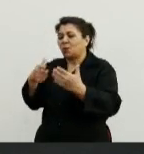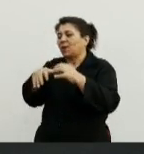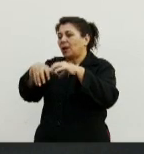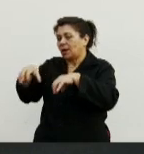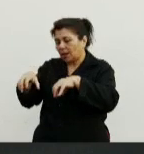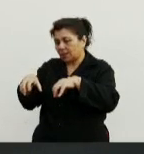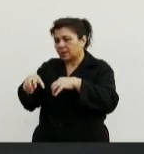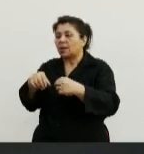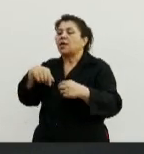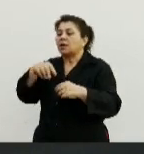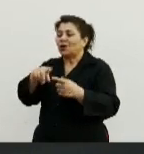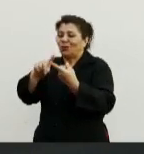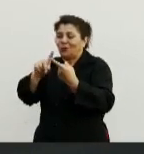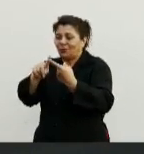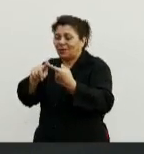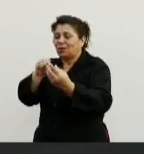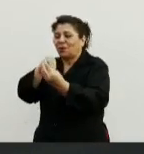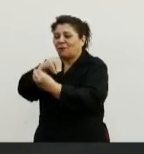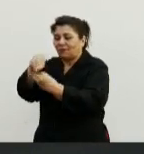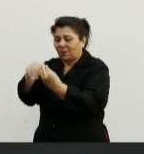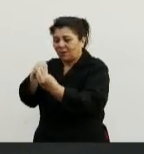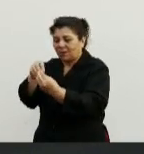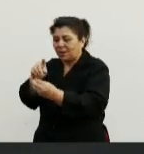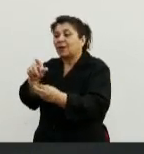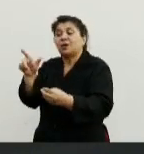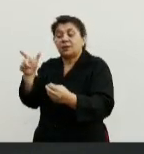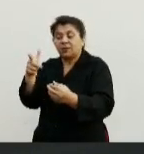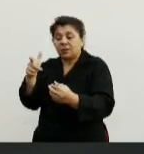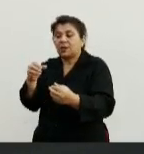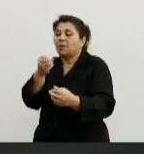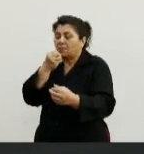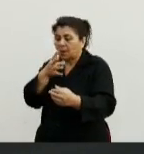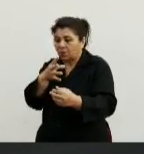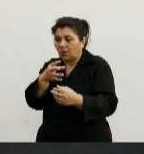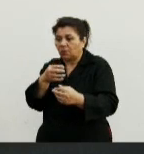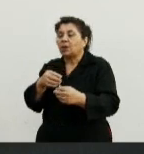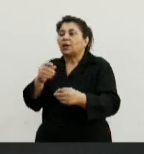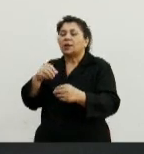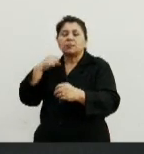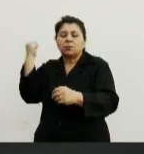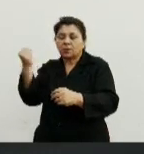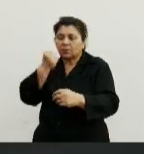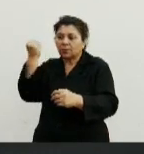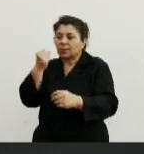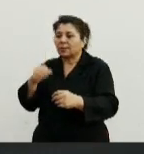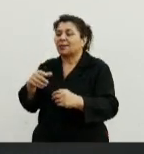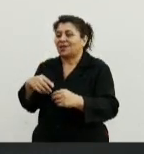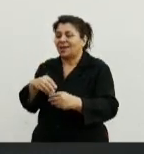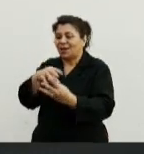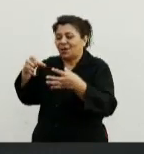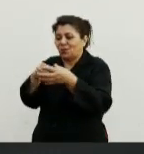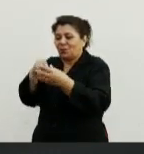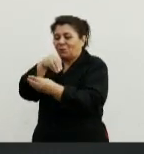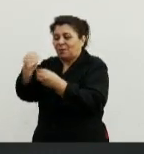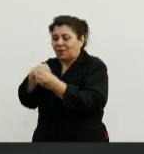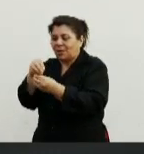sus familiares es fundamental cuidar la salud de quien llega a la provincia un grupo familiar para evitar en el peor de los casos si hubiera